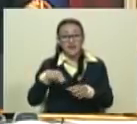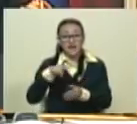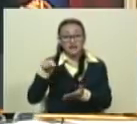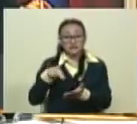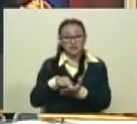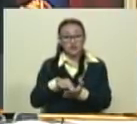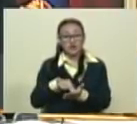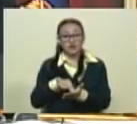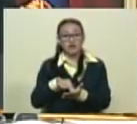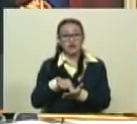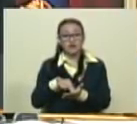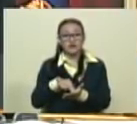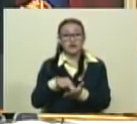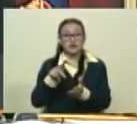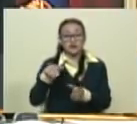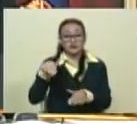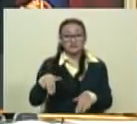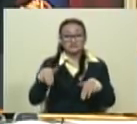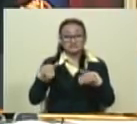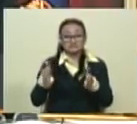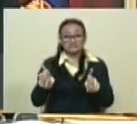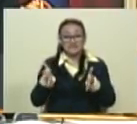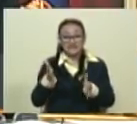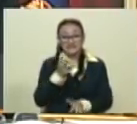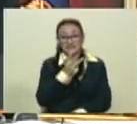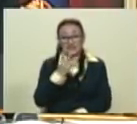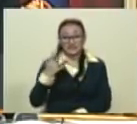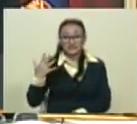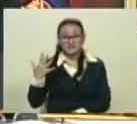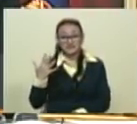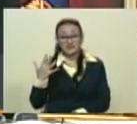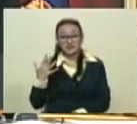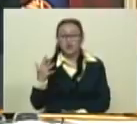Constituyente, tendremos elecciones para